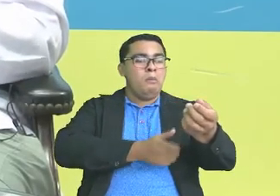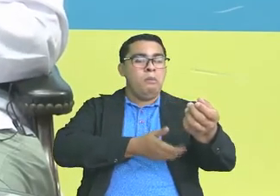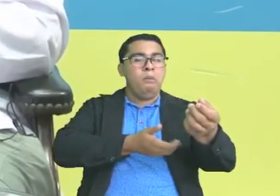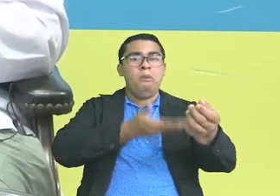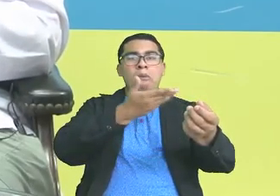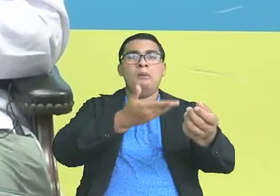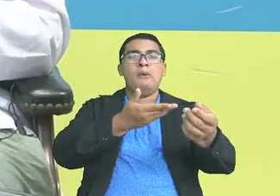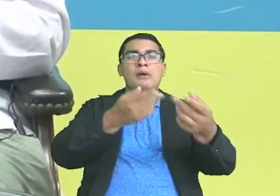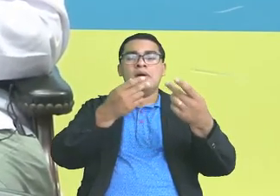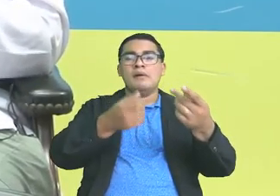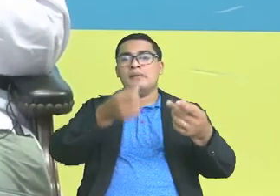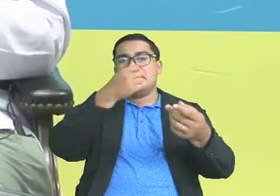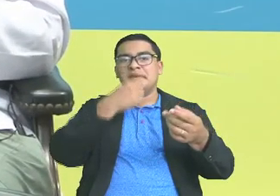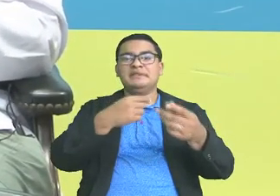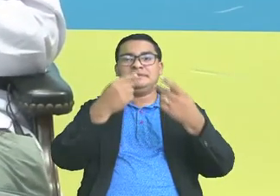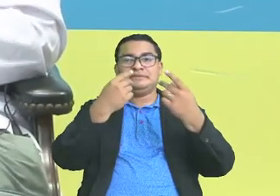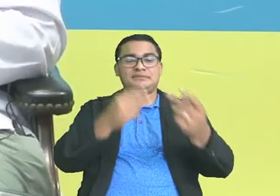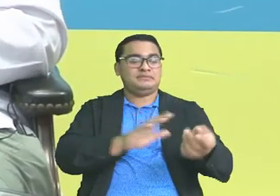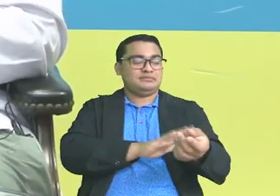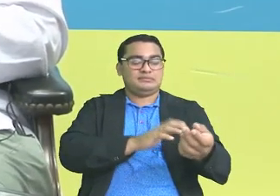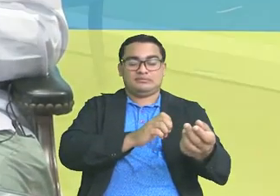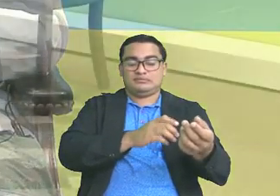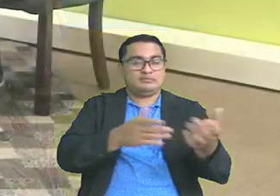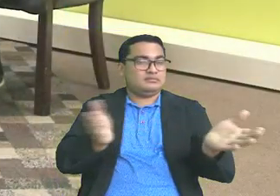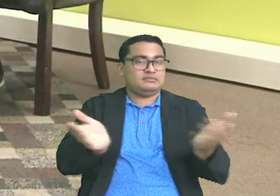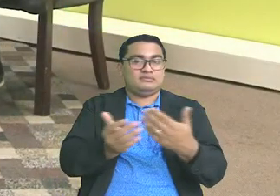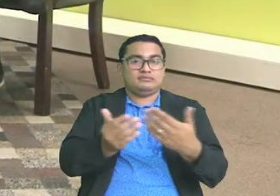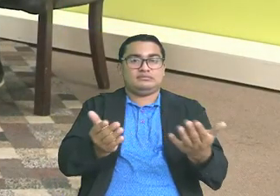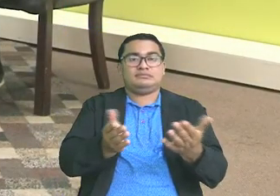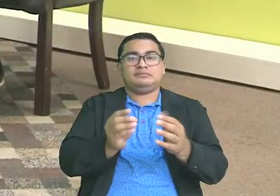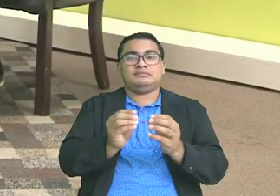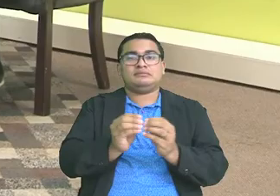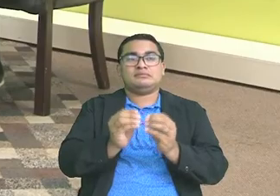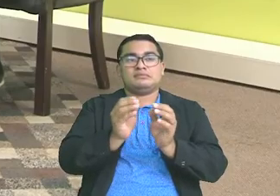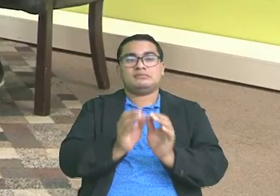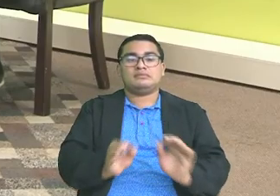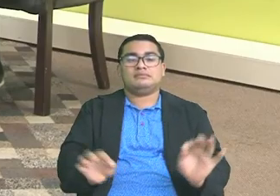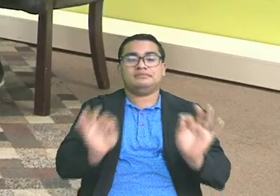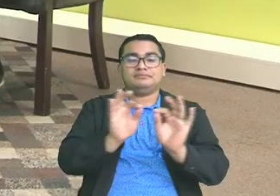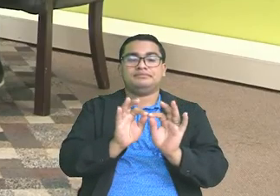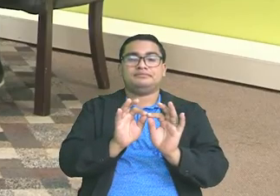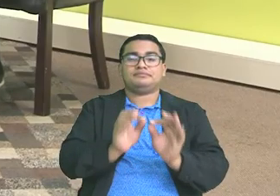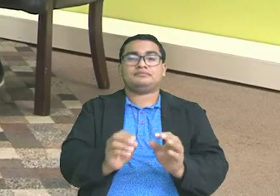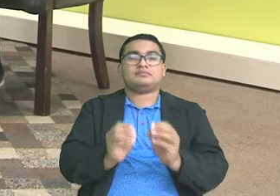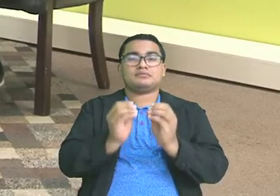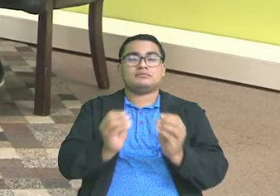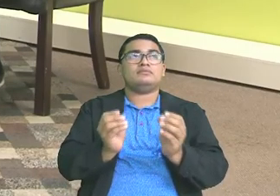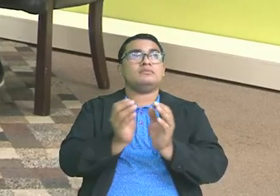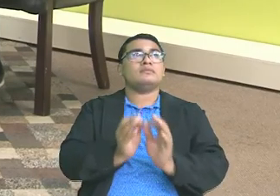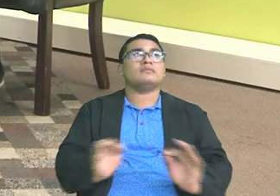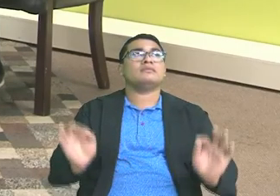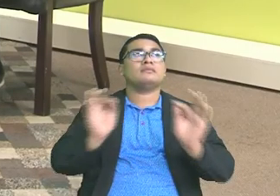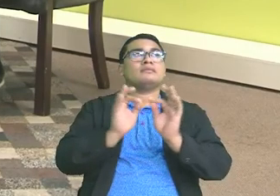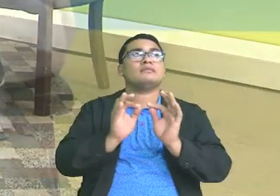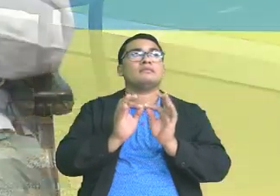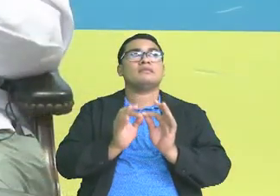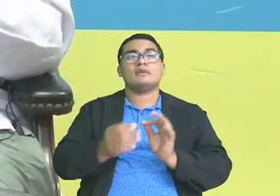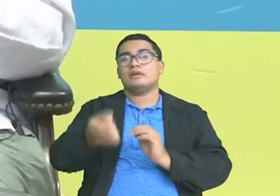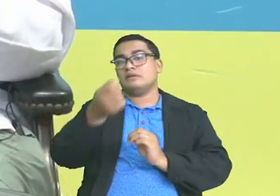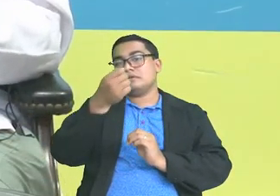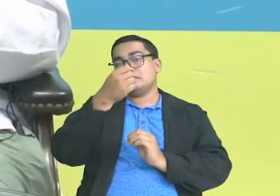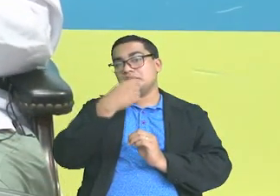su medicamento, sí me lo tomo bien, ¿y cómo está su presión? No sé. No sabe. Es parte también de las cosas importantes. Tómese su